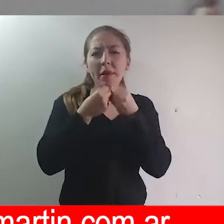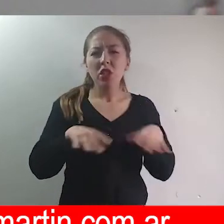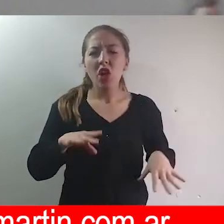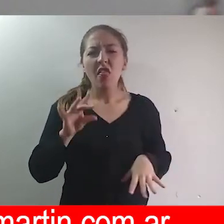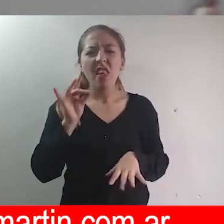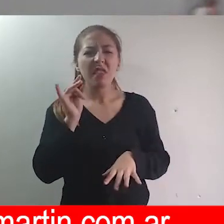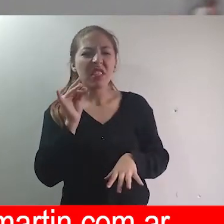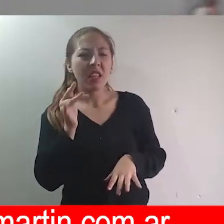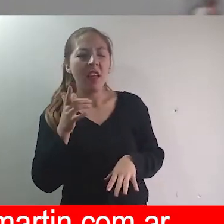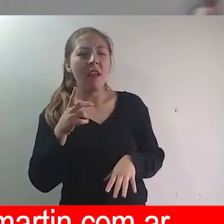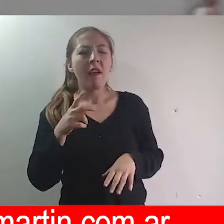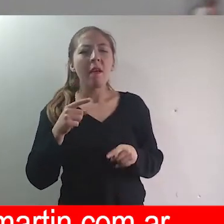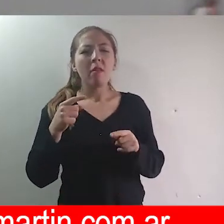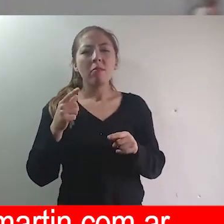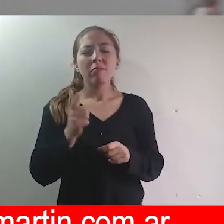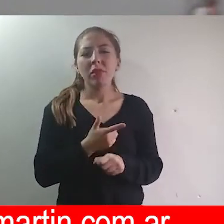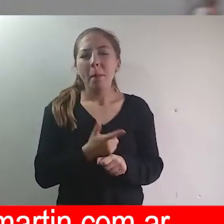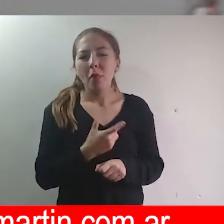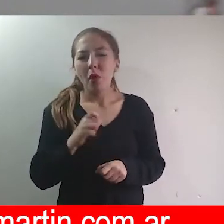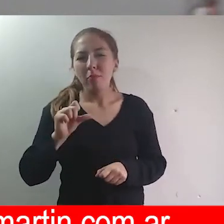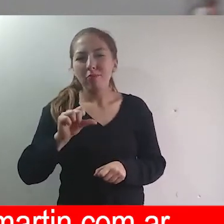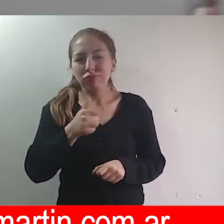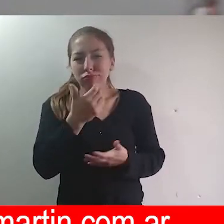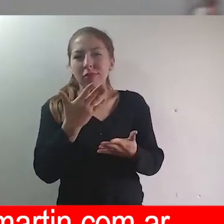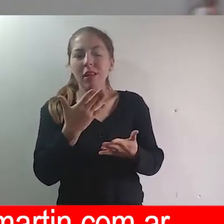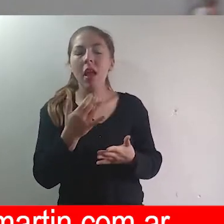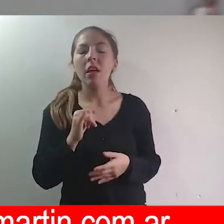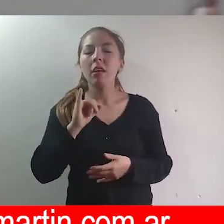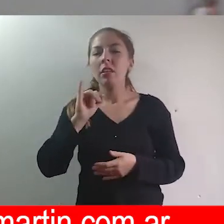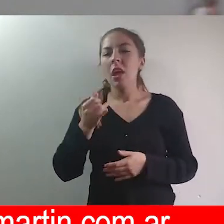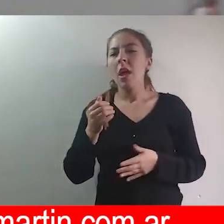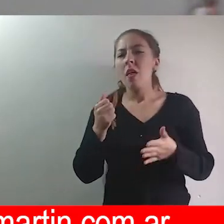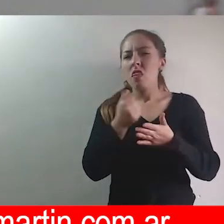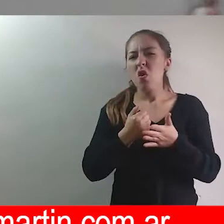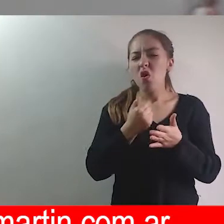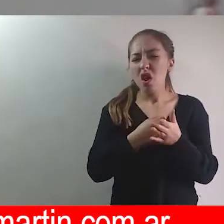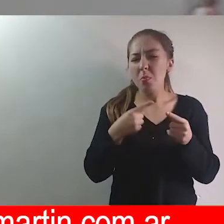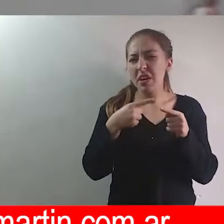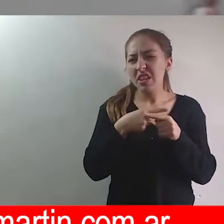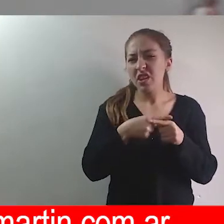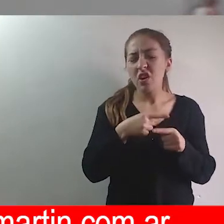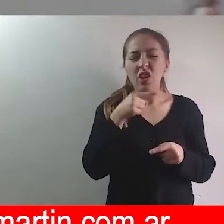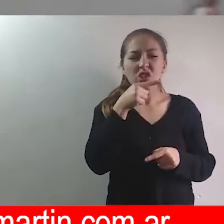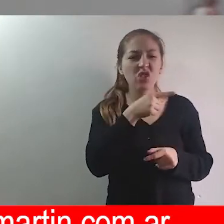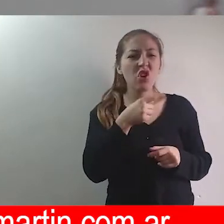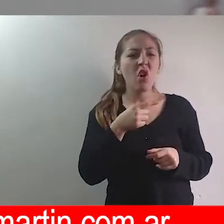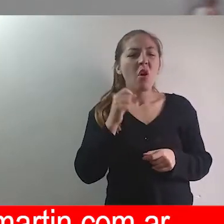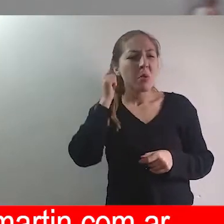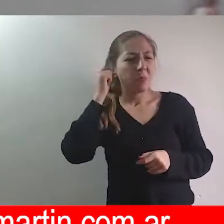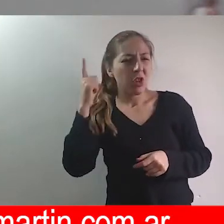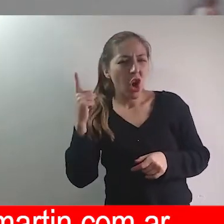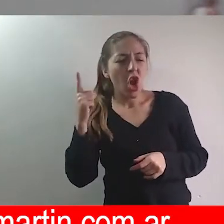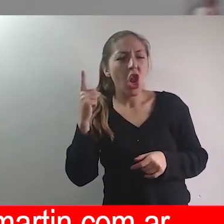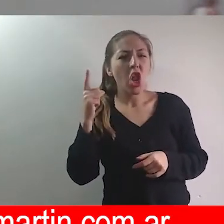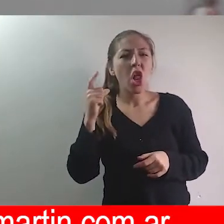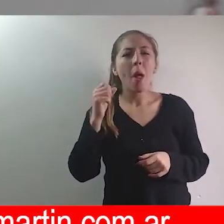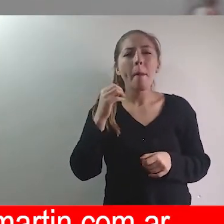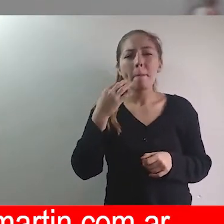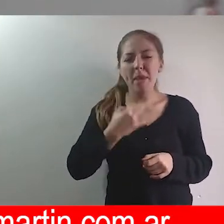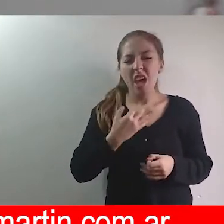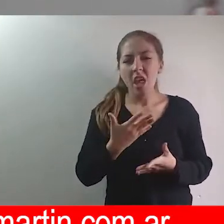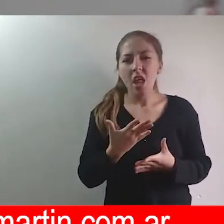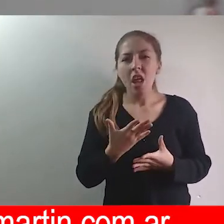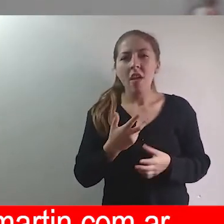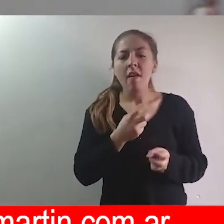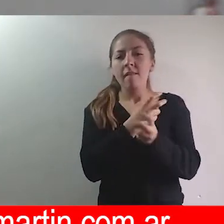partido que arrancó complicado y que lamentablemente no pudieron sacarlo adelante. Ese mismo partido duro, un rival que fue contundente a la hora de definir,